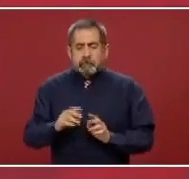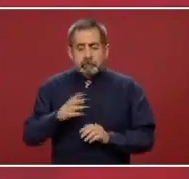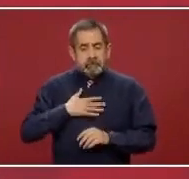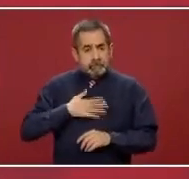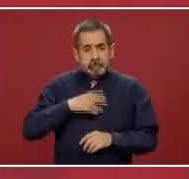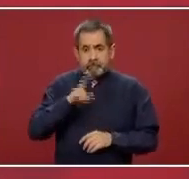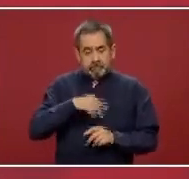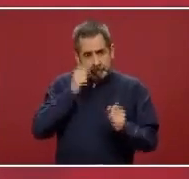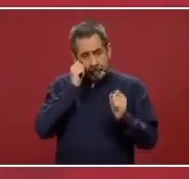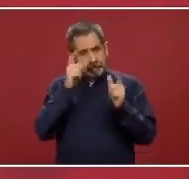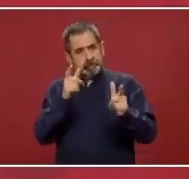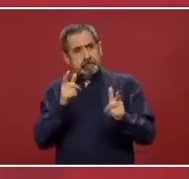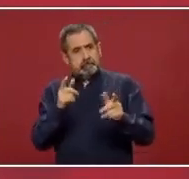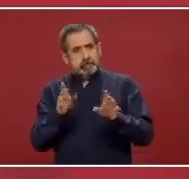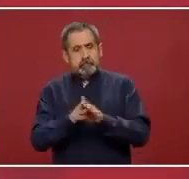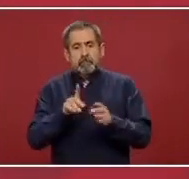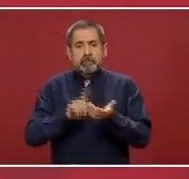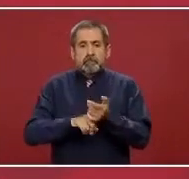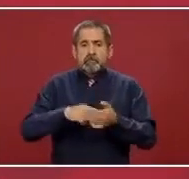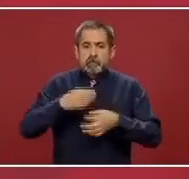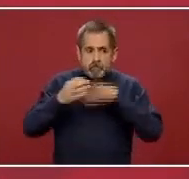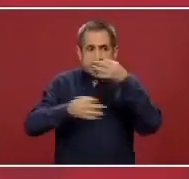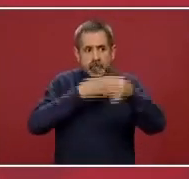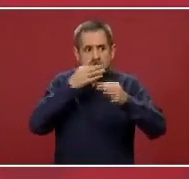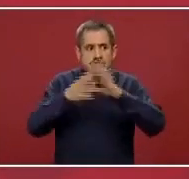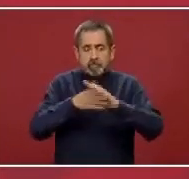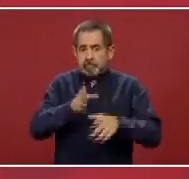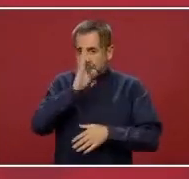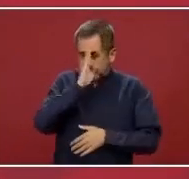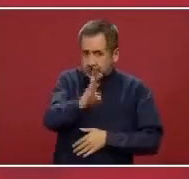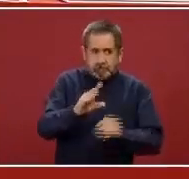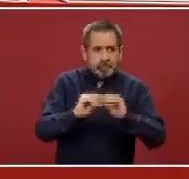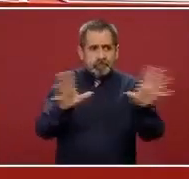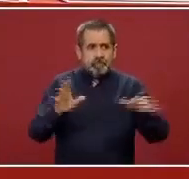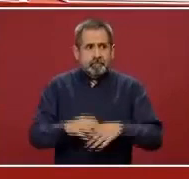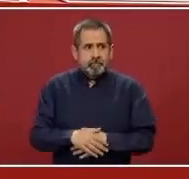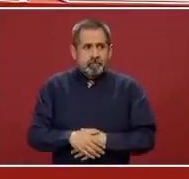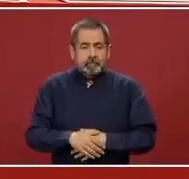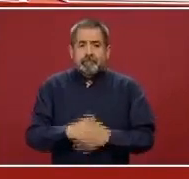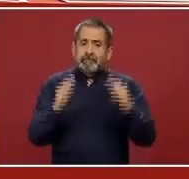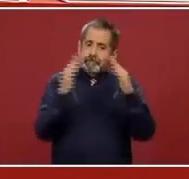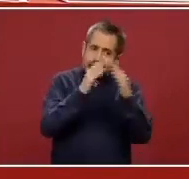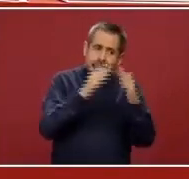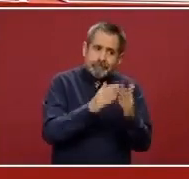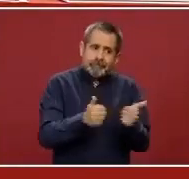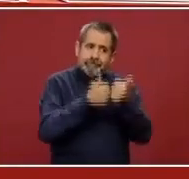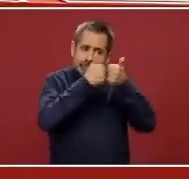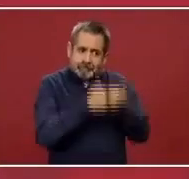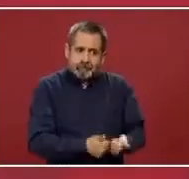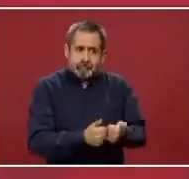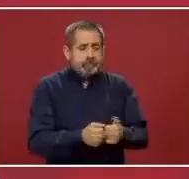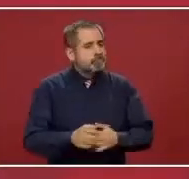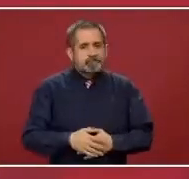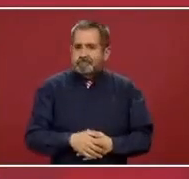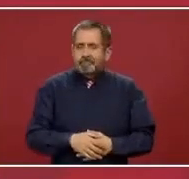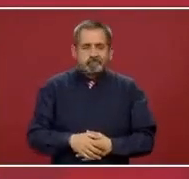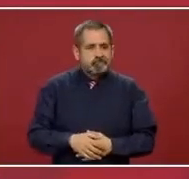sorprendido de que este mensaje tan directo y claro, quédate en casa, no se